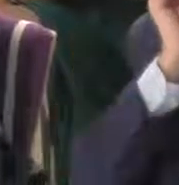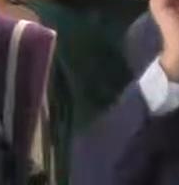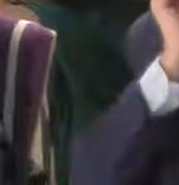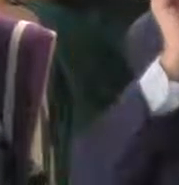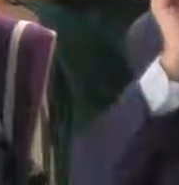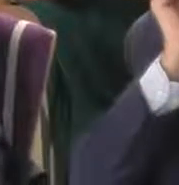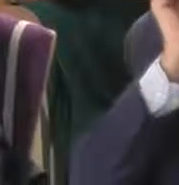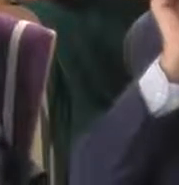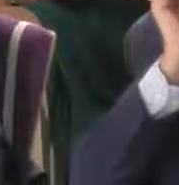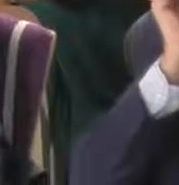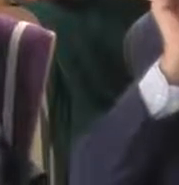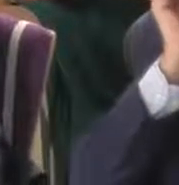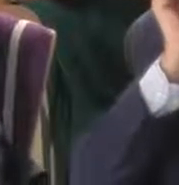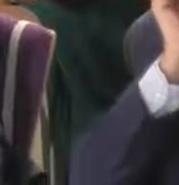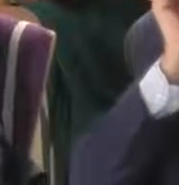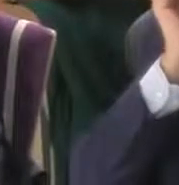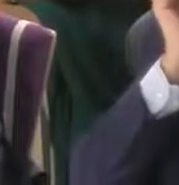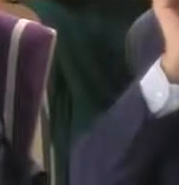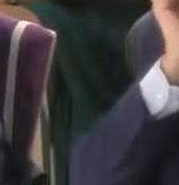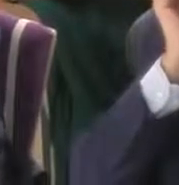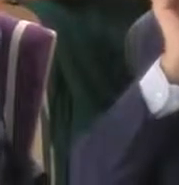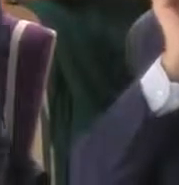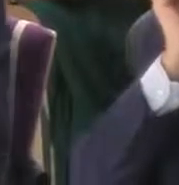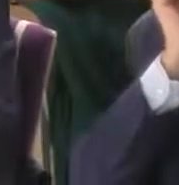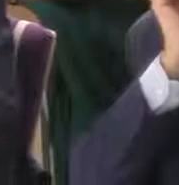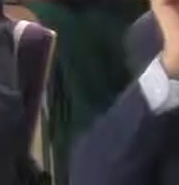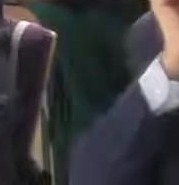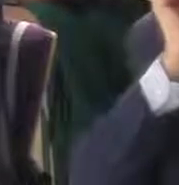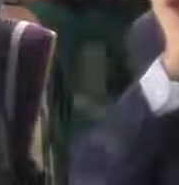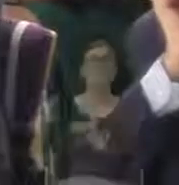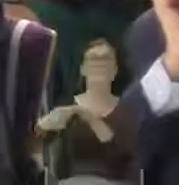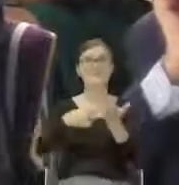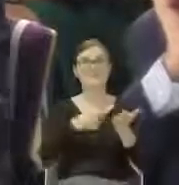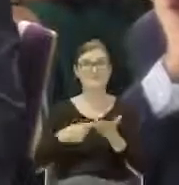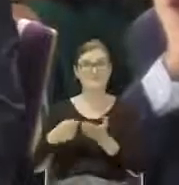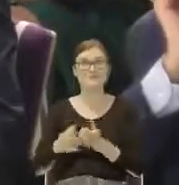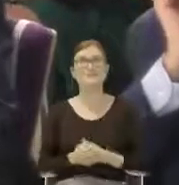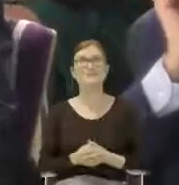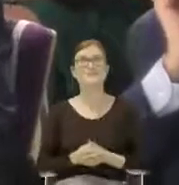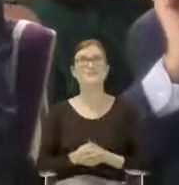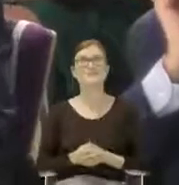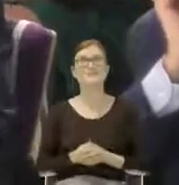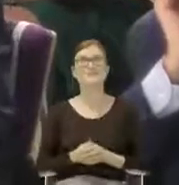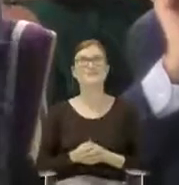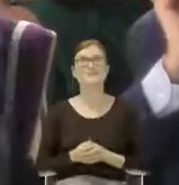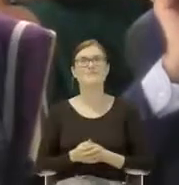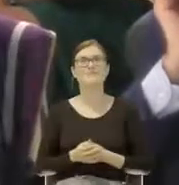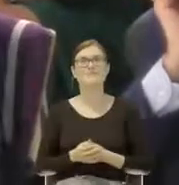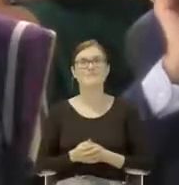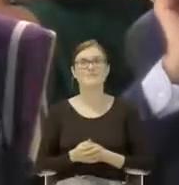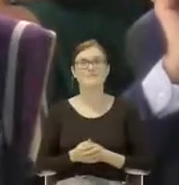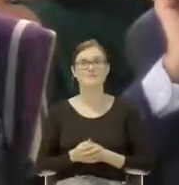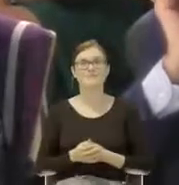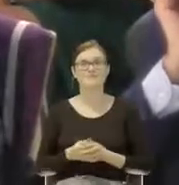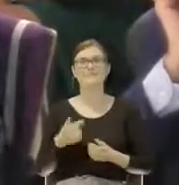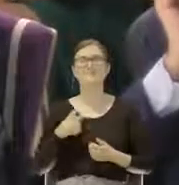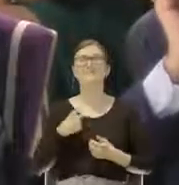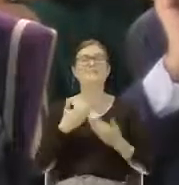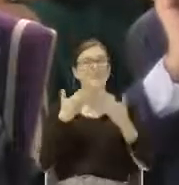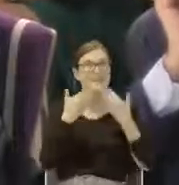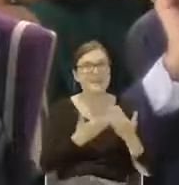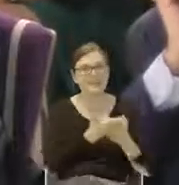solo toda la oportunidad, sino también toda la exigencia de responder a unas expectativas que están hoy